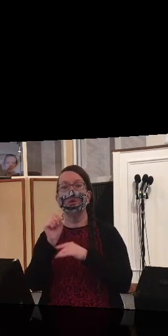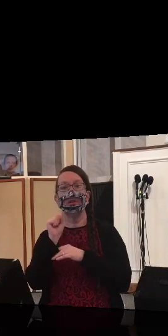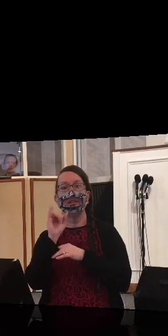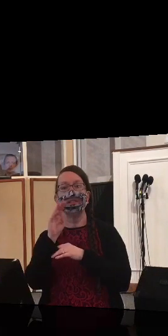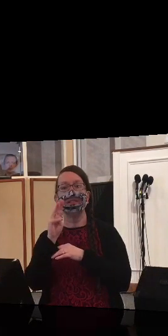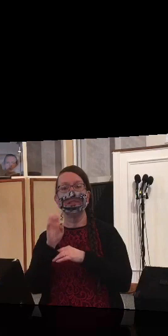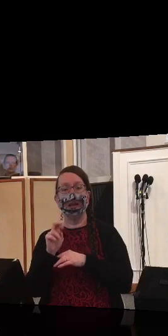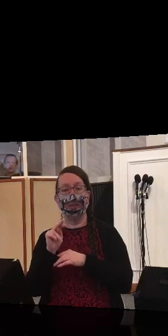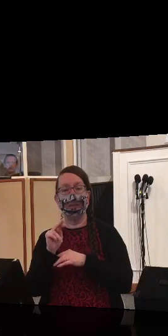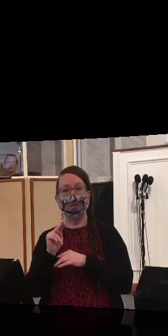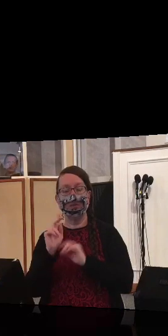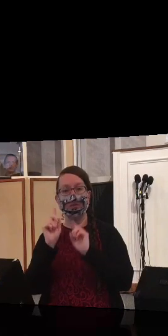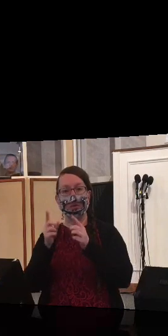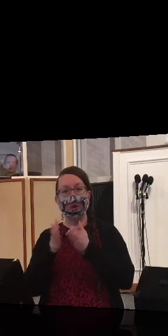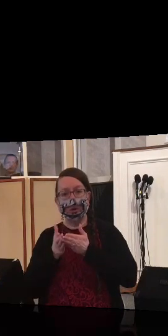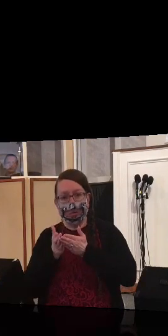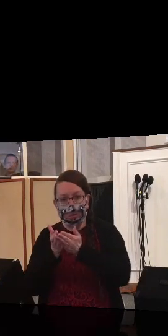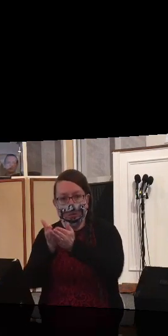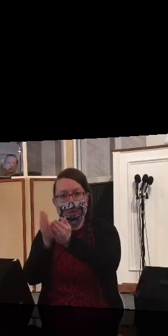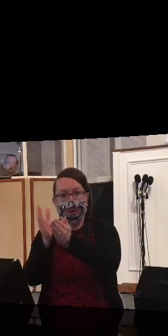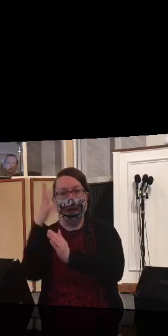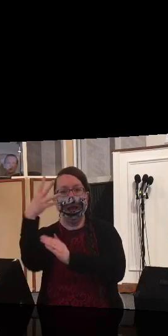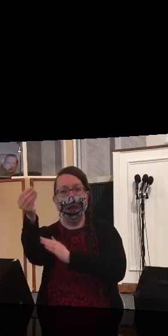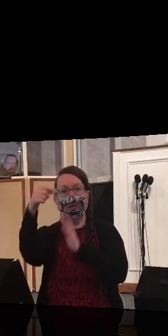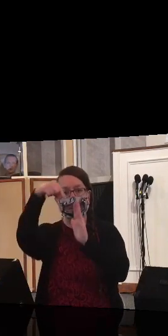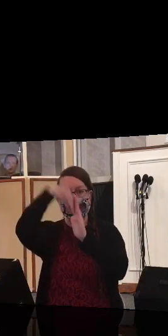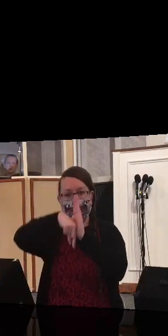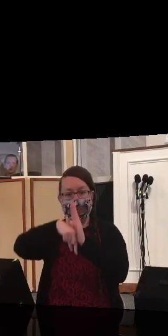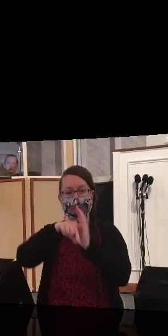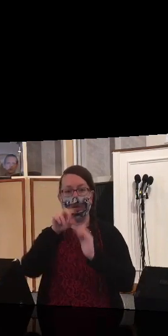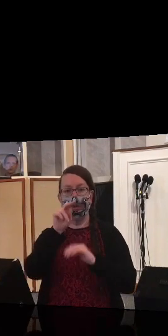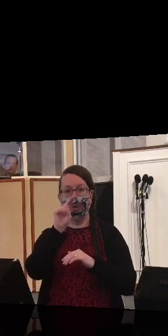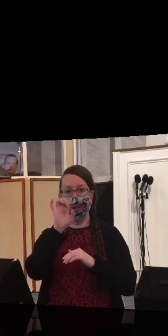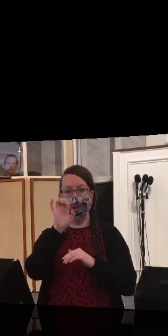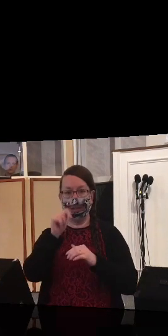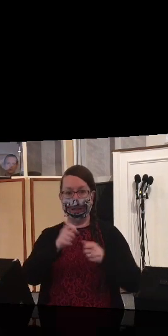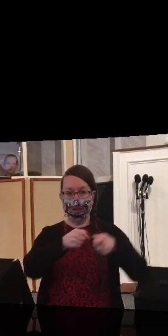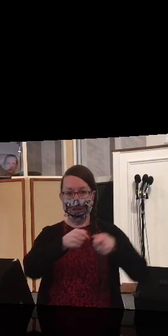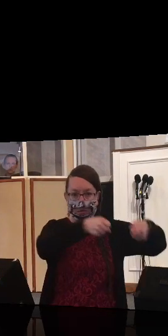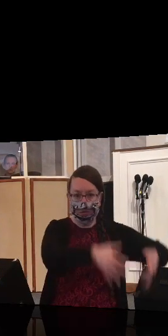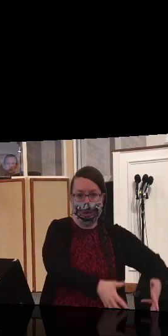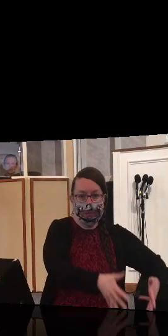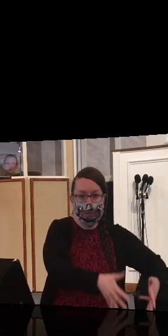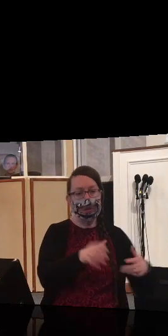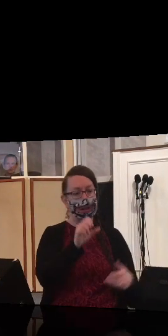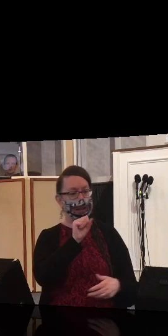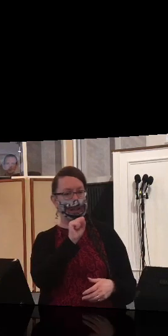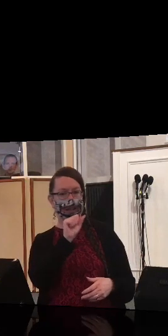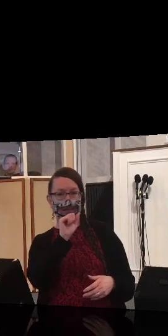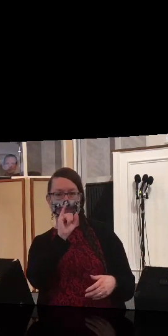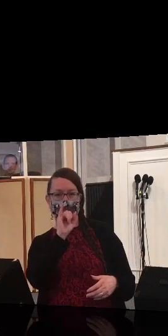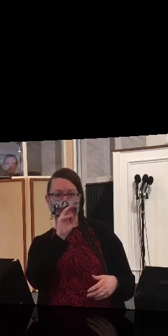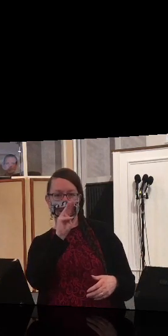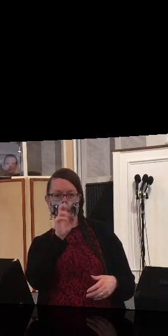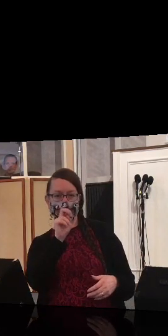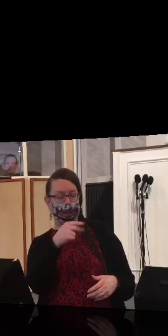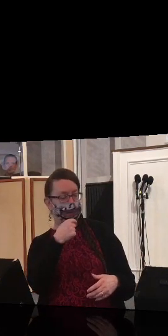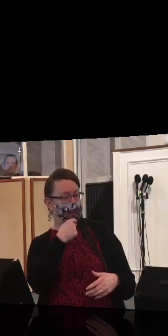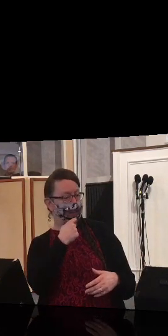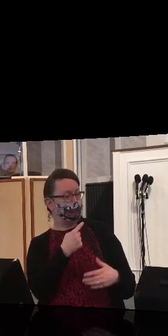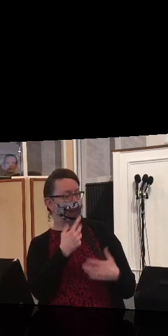del barco. Cuando terminó de hablar, dijo a Simón, «Lánzate al abismo, echen sus redes para